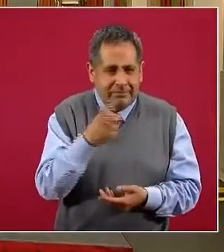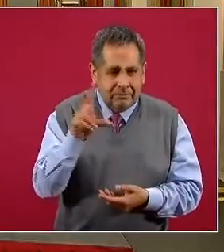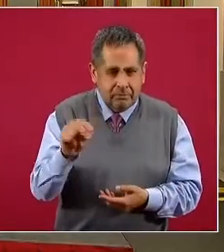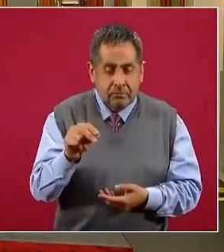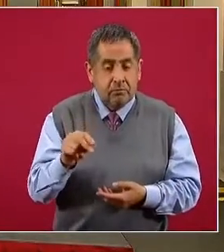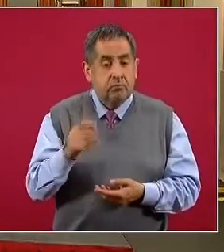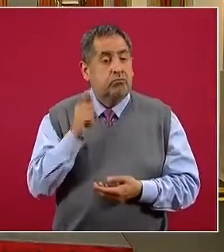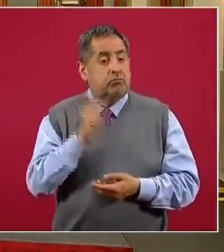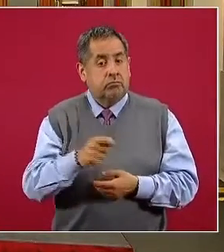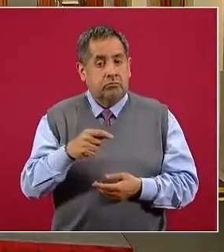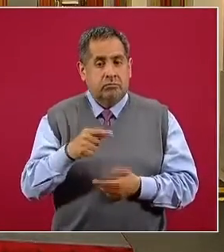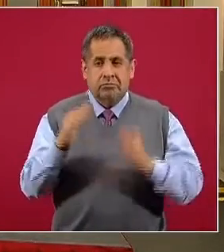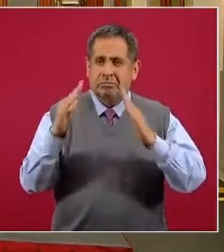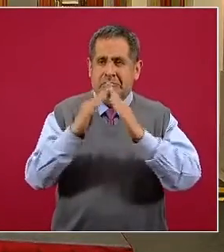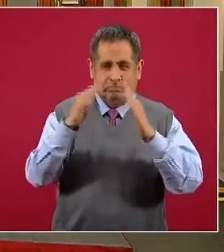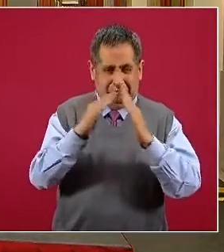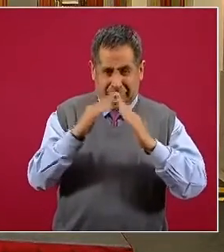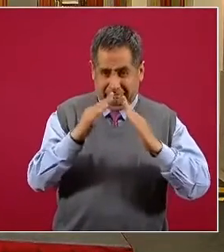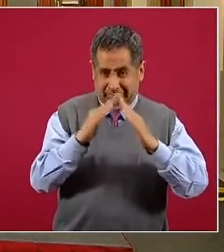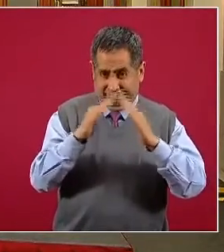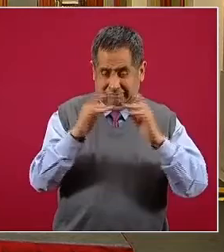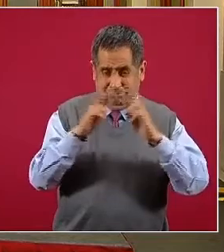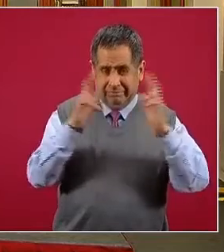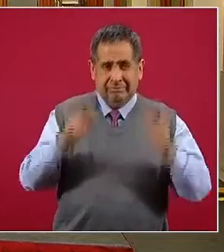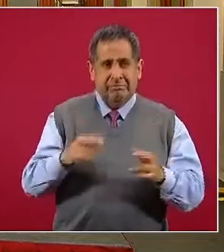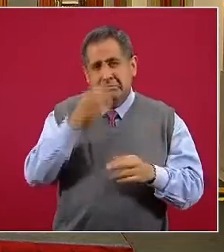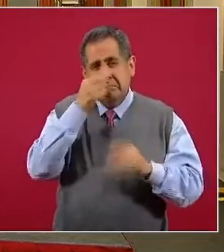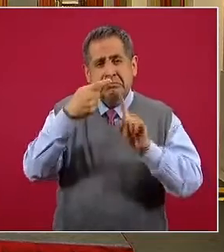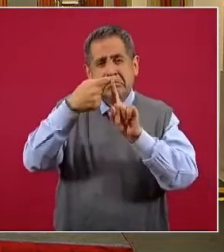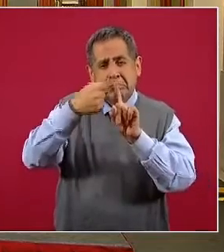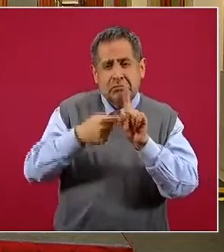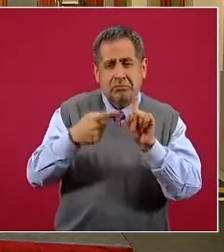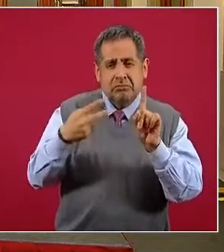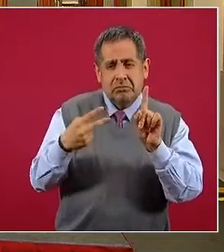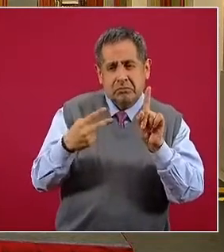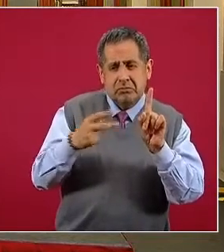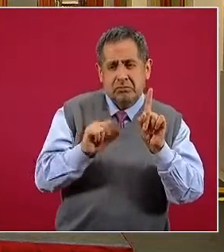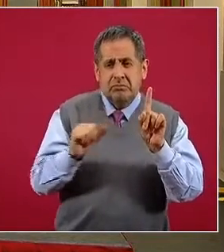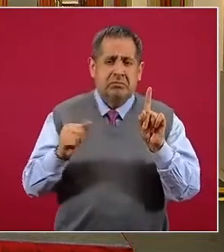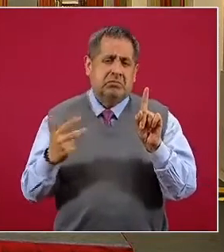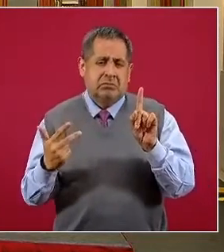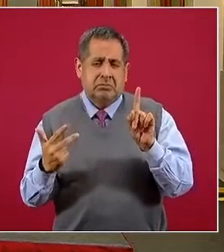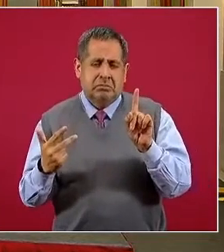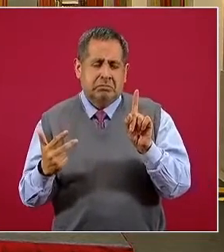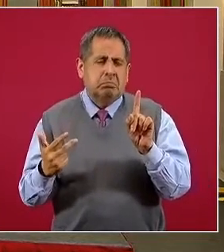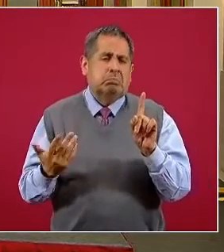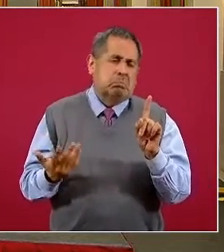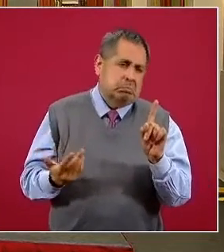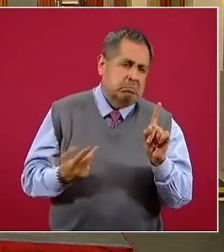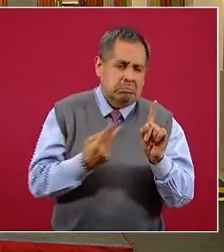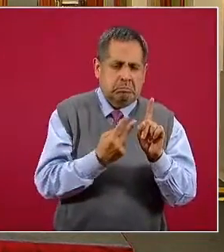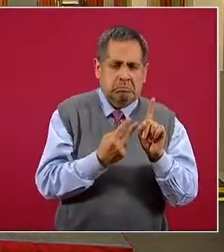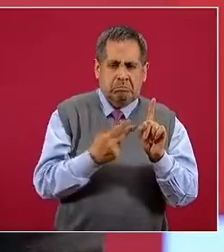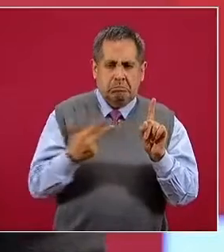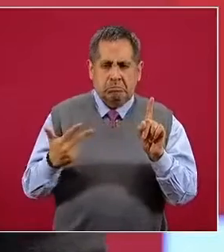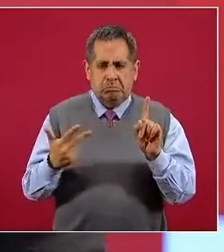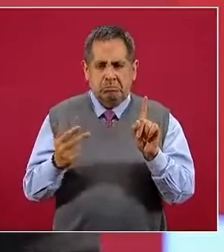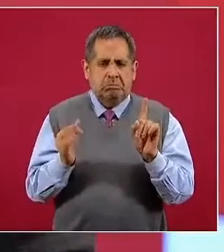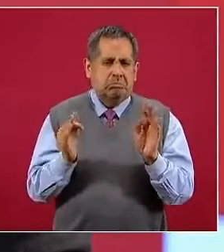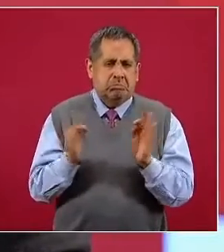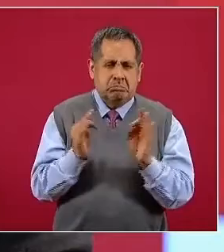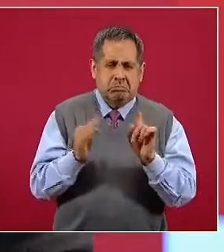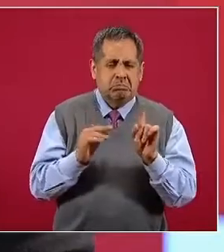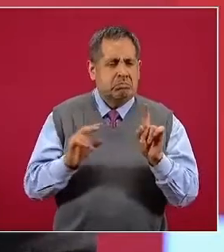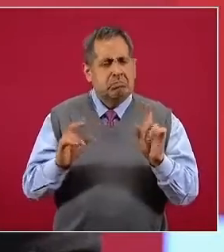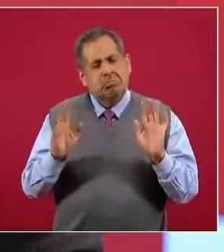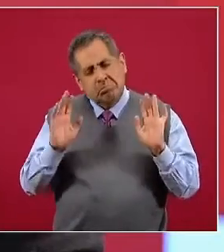Un refrigerador de casa generalmente está entre 2 y 8 grados centígrados, que es la temperatura fría suficiente